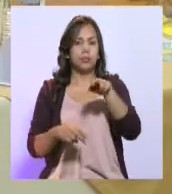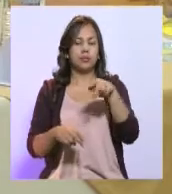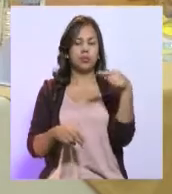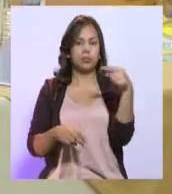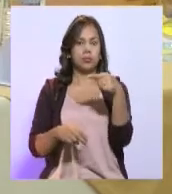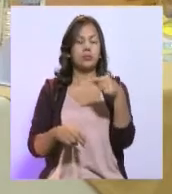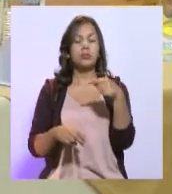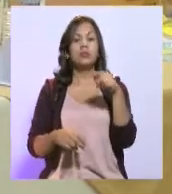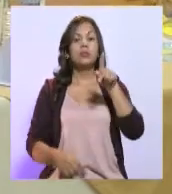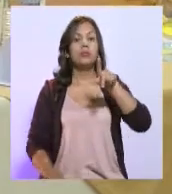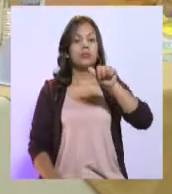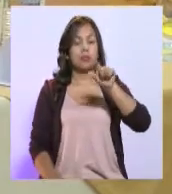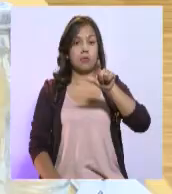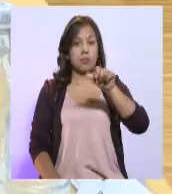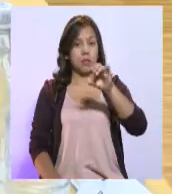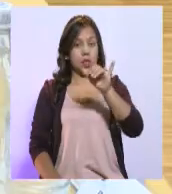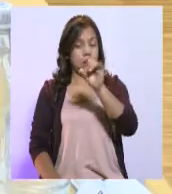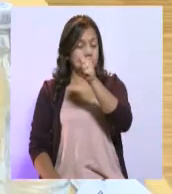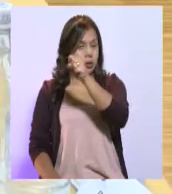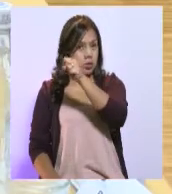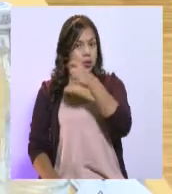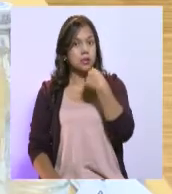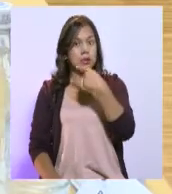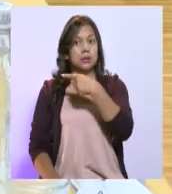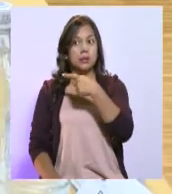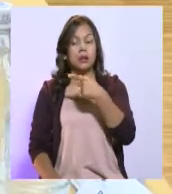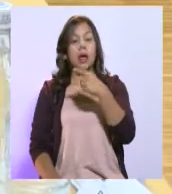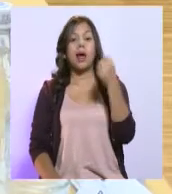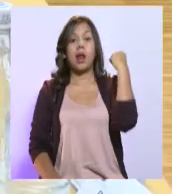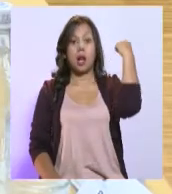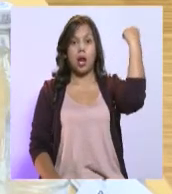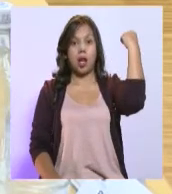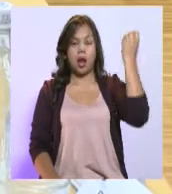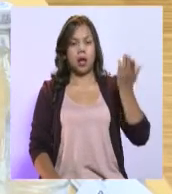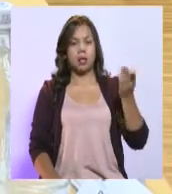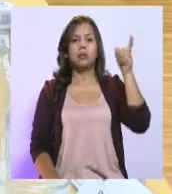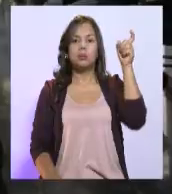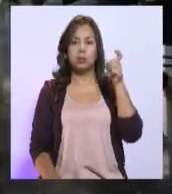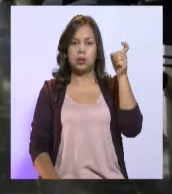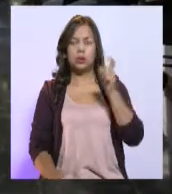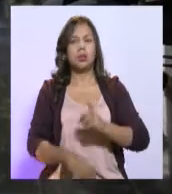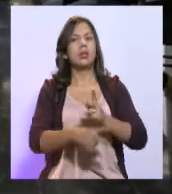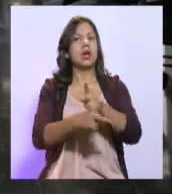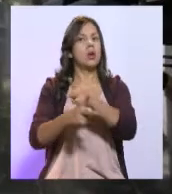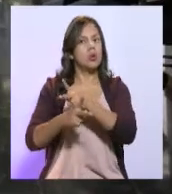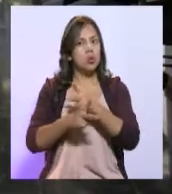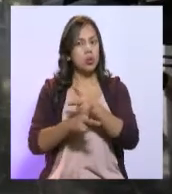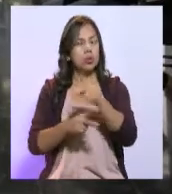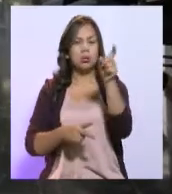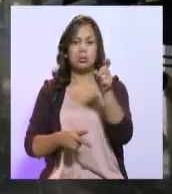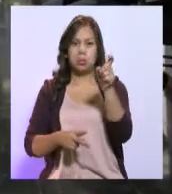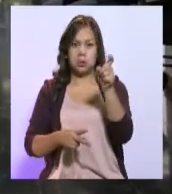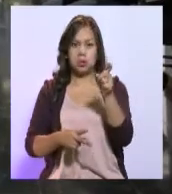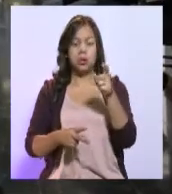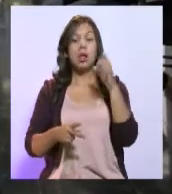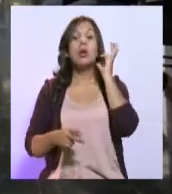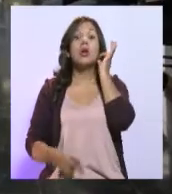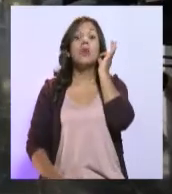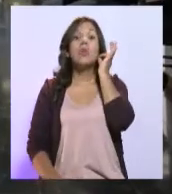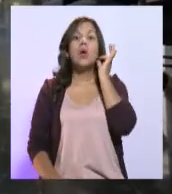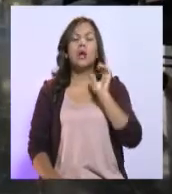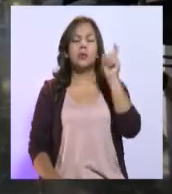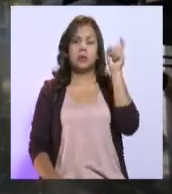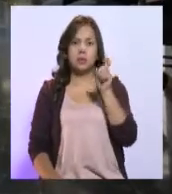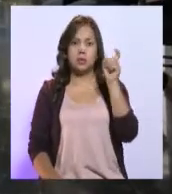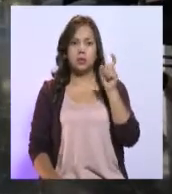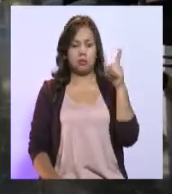asambleísta Sebastián Palacios, pues aseguró que es potestad del Estado crear mecanismos de prevención. Que las mujeres tengan pleno conocimiento de